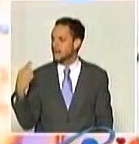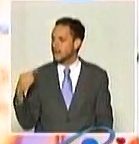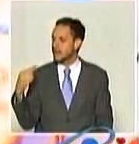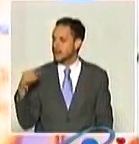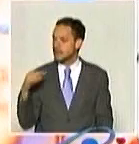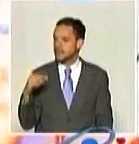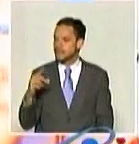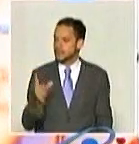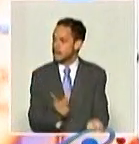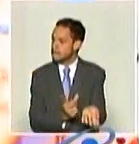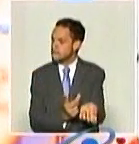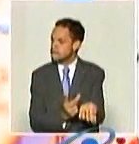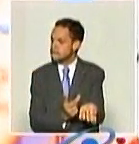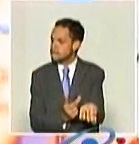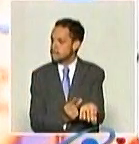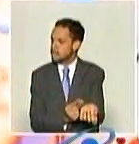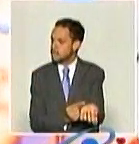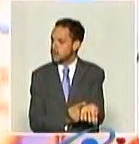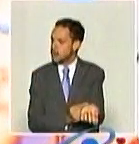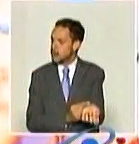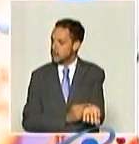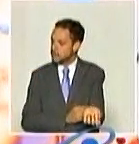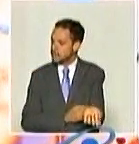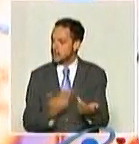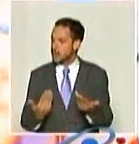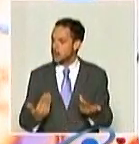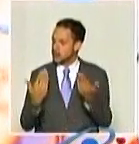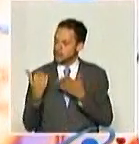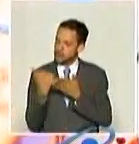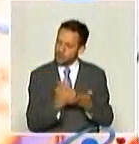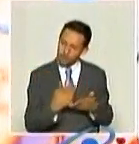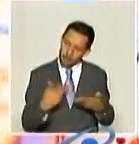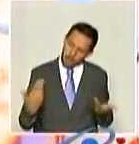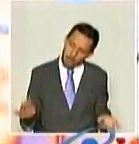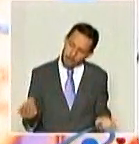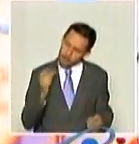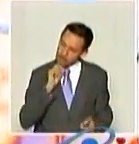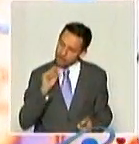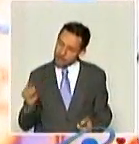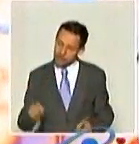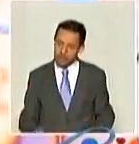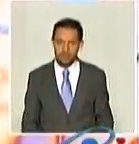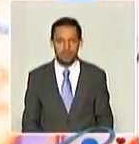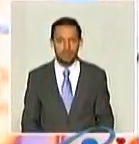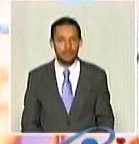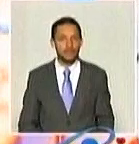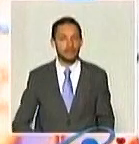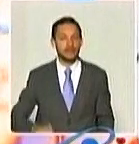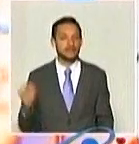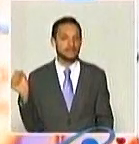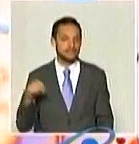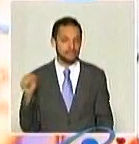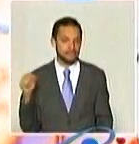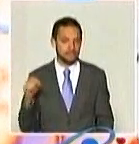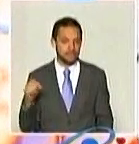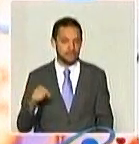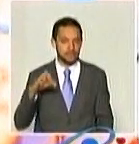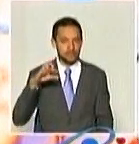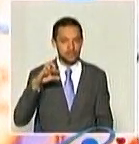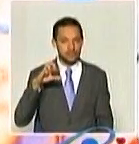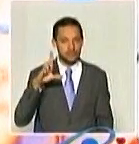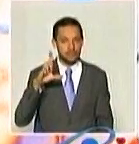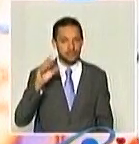plasma? ¿Qué es lo que hace en el cuerpo? ¿Qué beneficio tiene? Bien, doctor Rojas, el plasma es